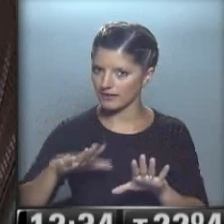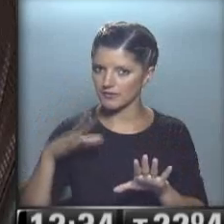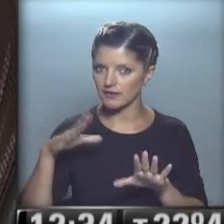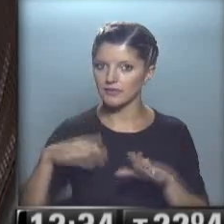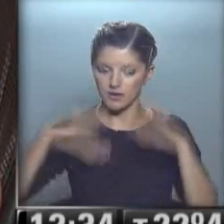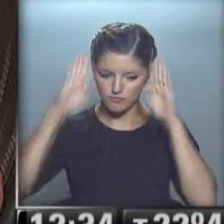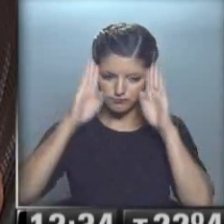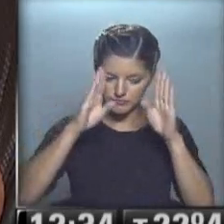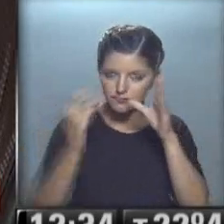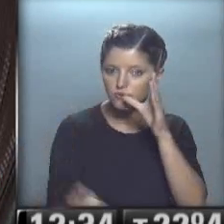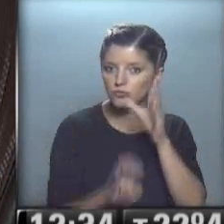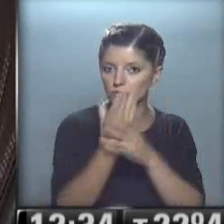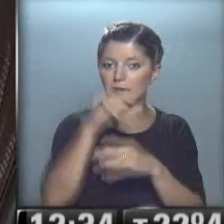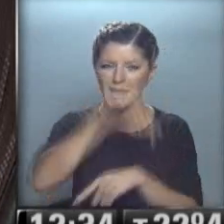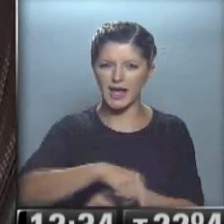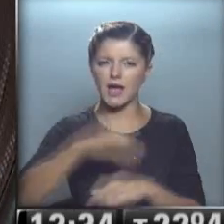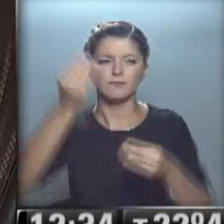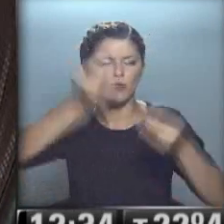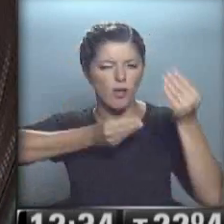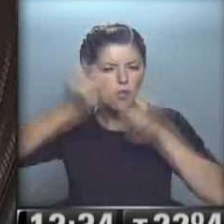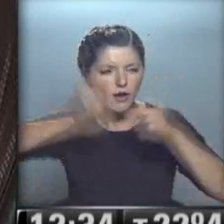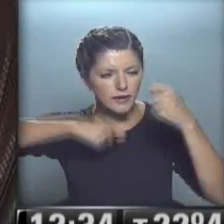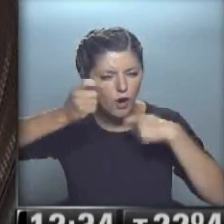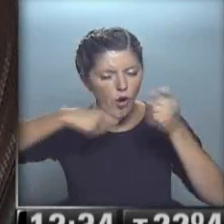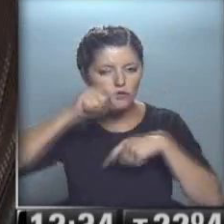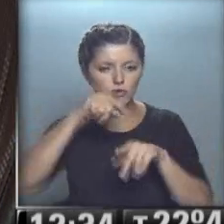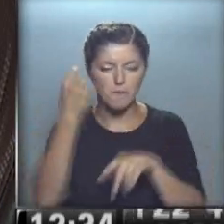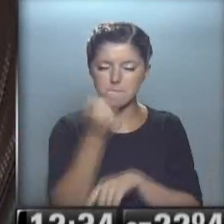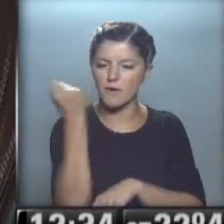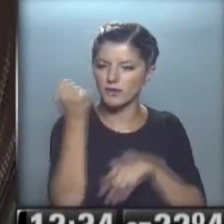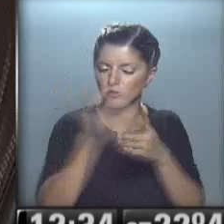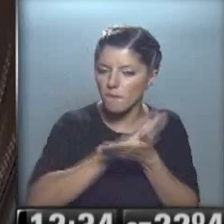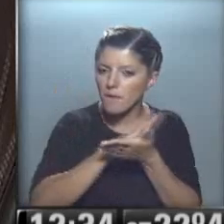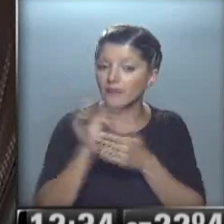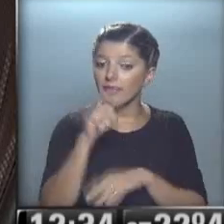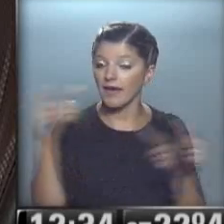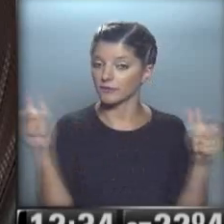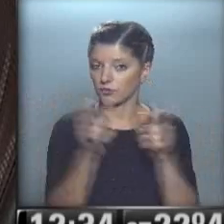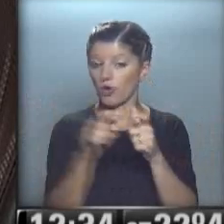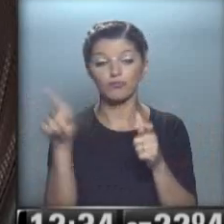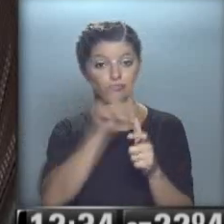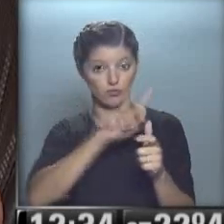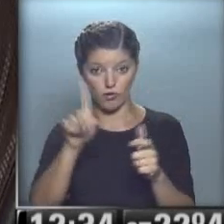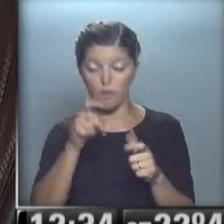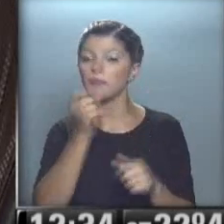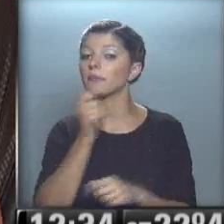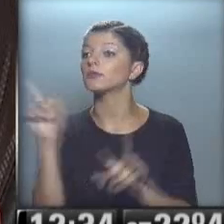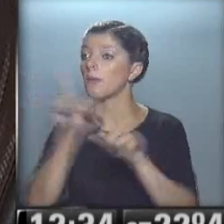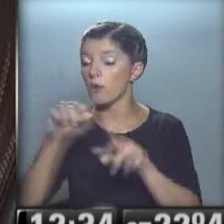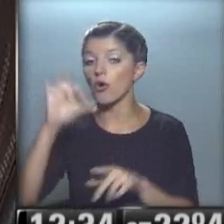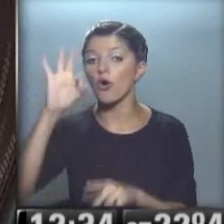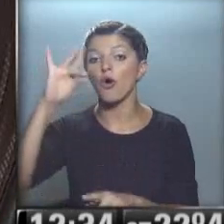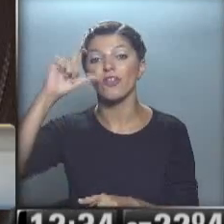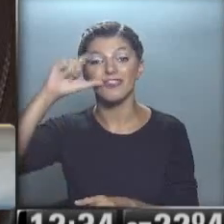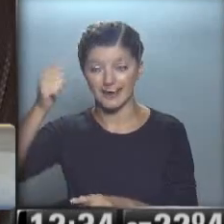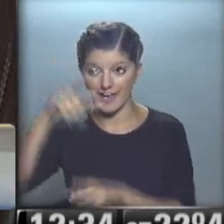distinto donde ya no son los negocios lo la clave de la Cumbre como no son tampoco eh eh Como en el caso de la oea Donde había